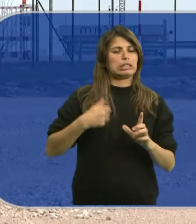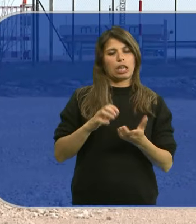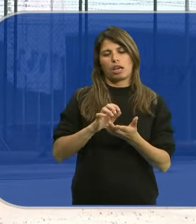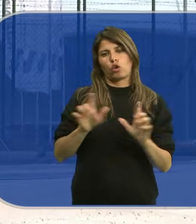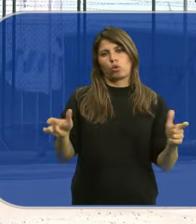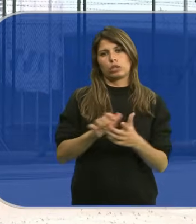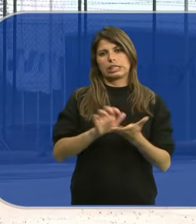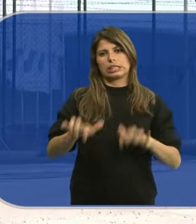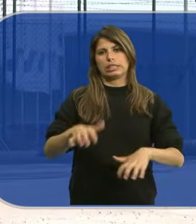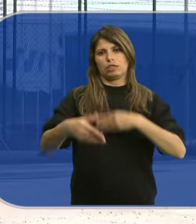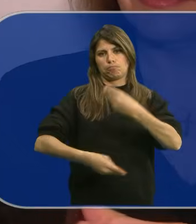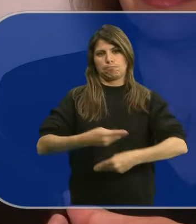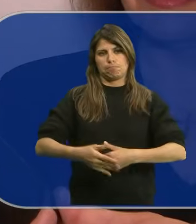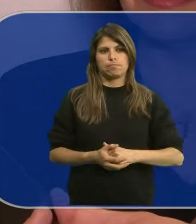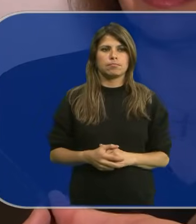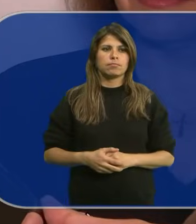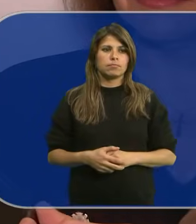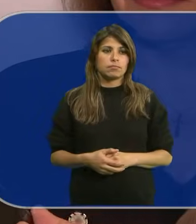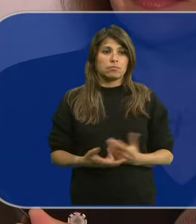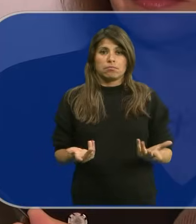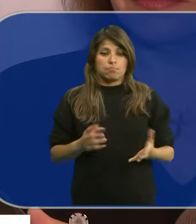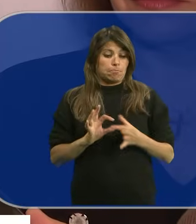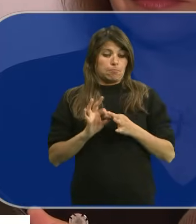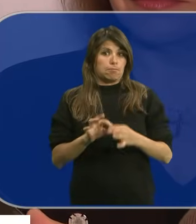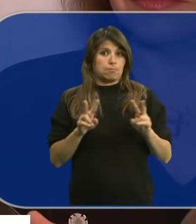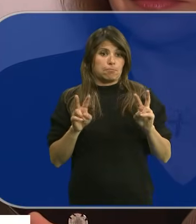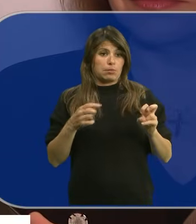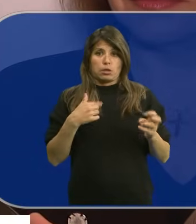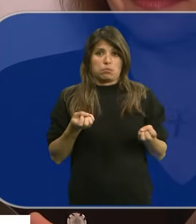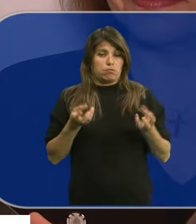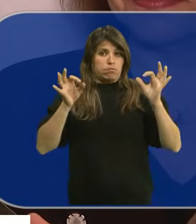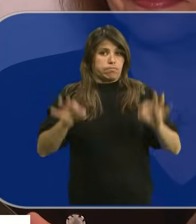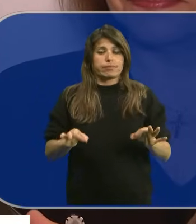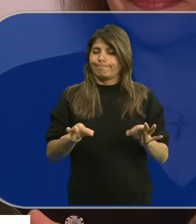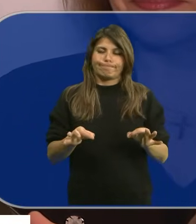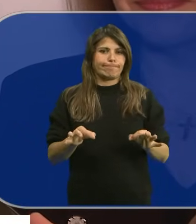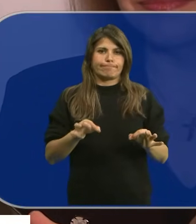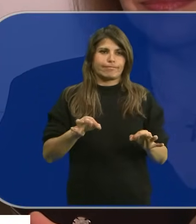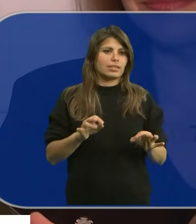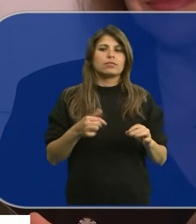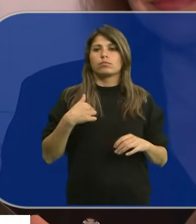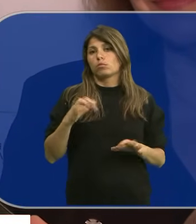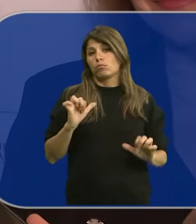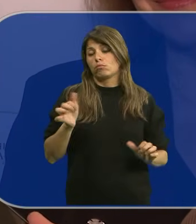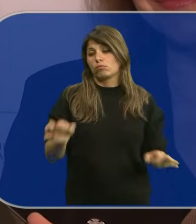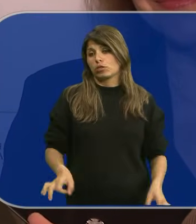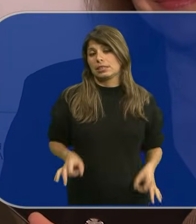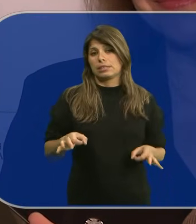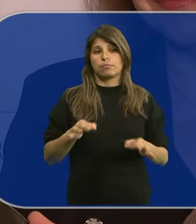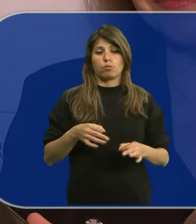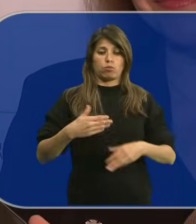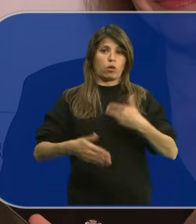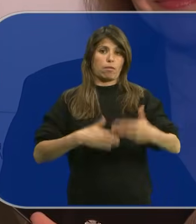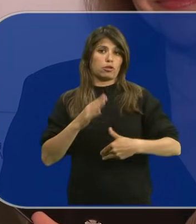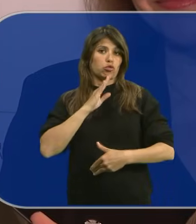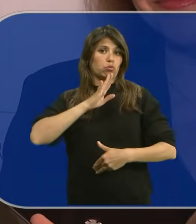León. No le puedo decir nada al respecto en este momento de esa empresa. Como digo siempre, pues los